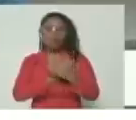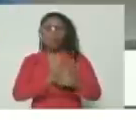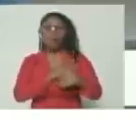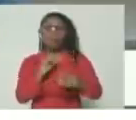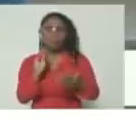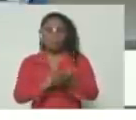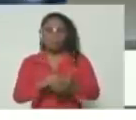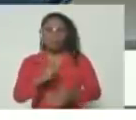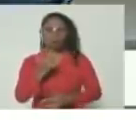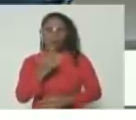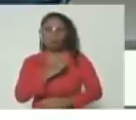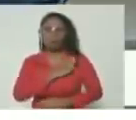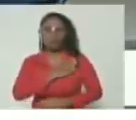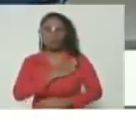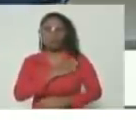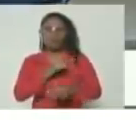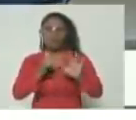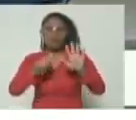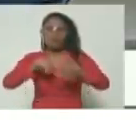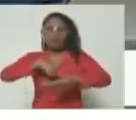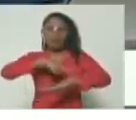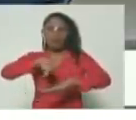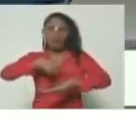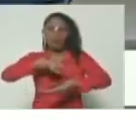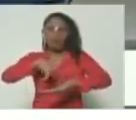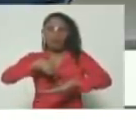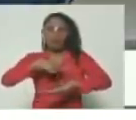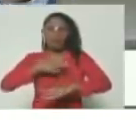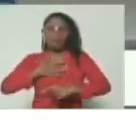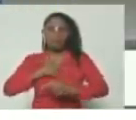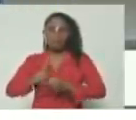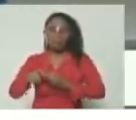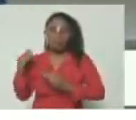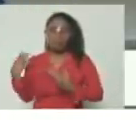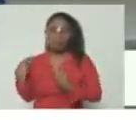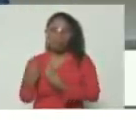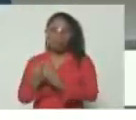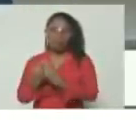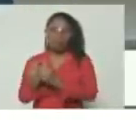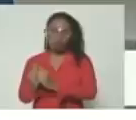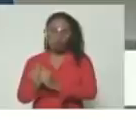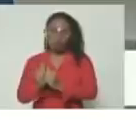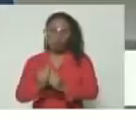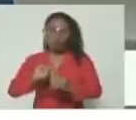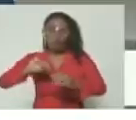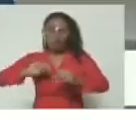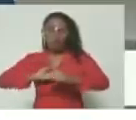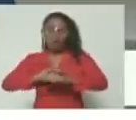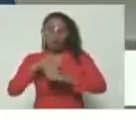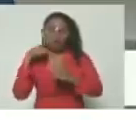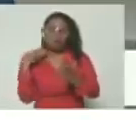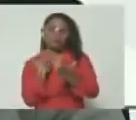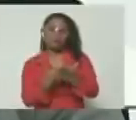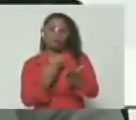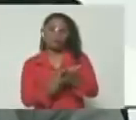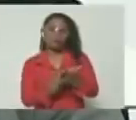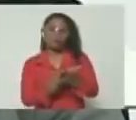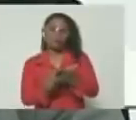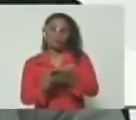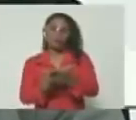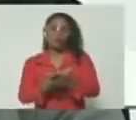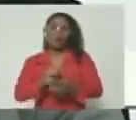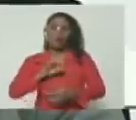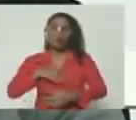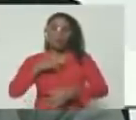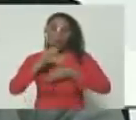el corazón, una reunión de 6 horas, Silly asistió conmigo, Jorge Rodríguez es testigo, Jorge Rodríguez puede